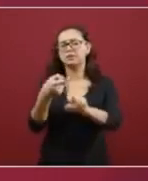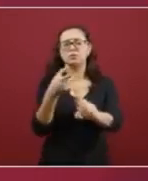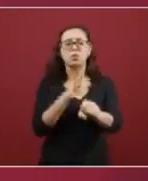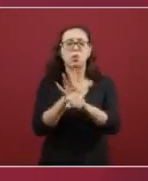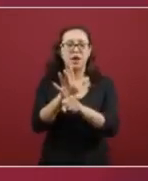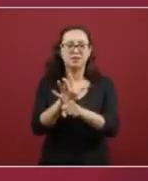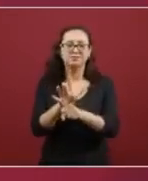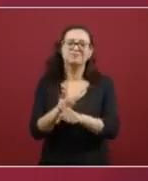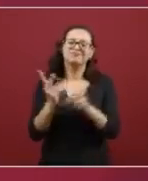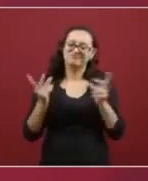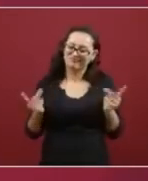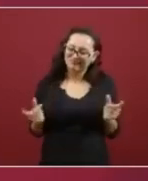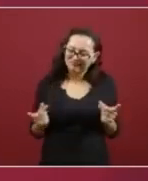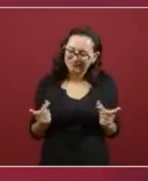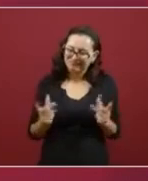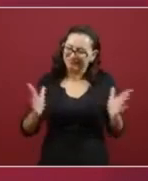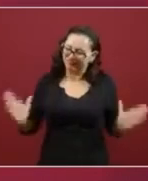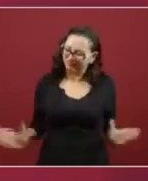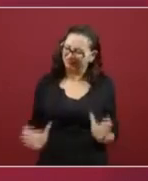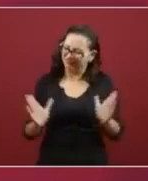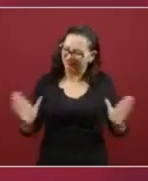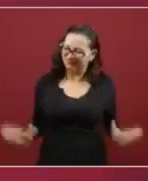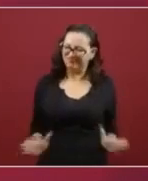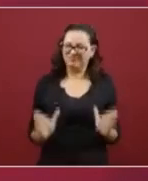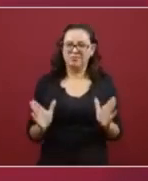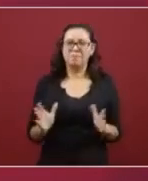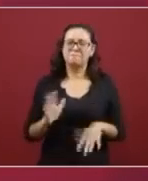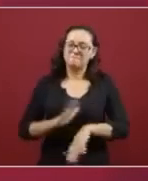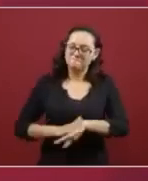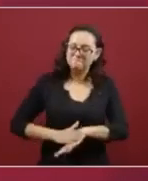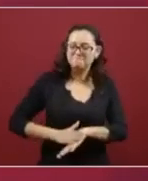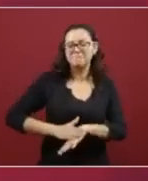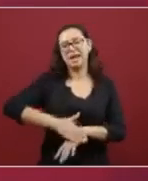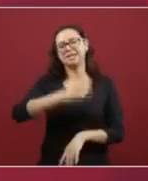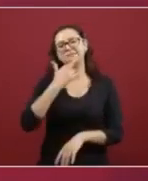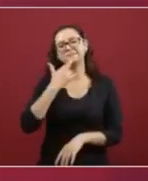eso se mejore.